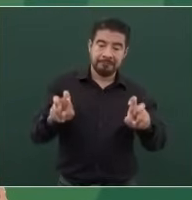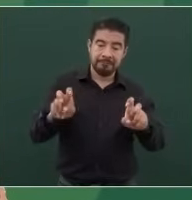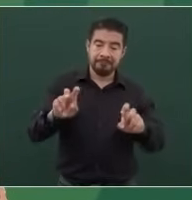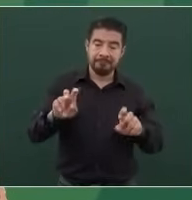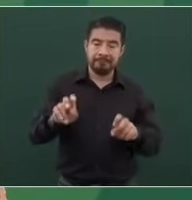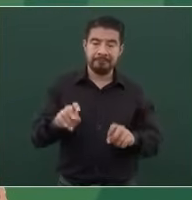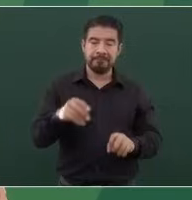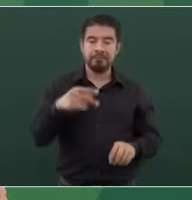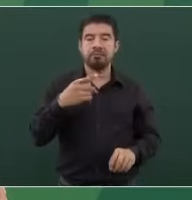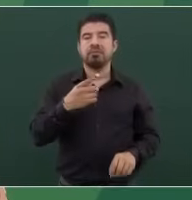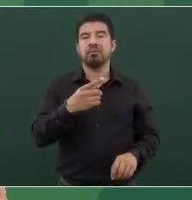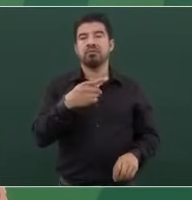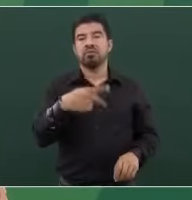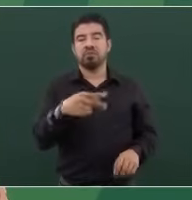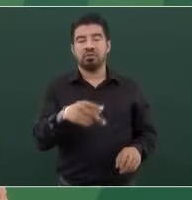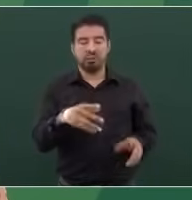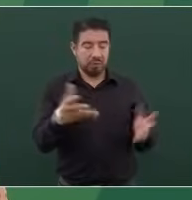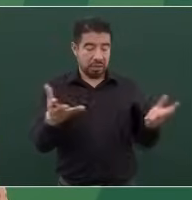Es un medio